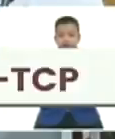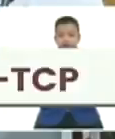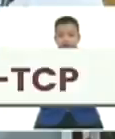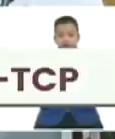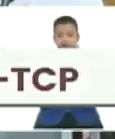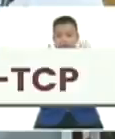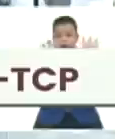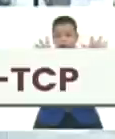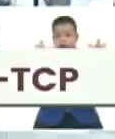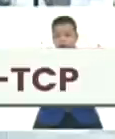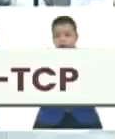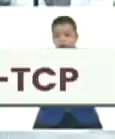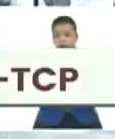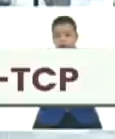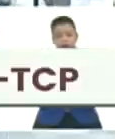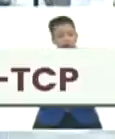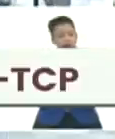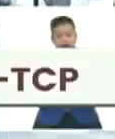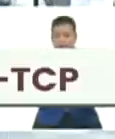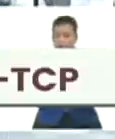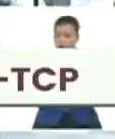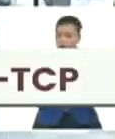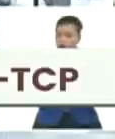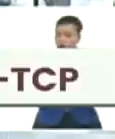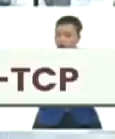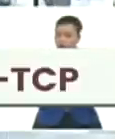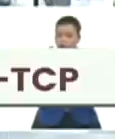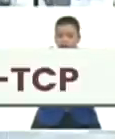ya es otro.